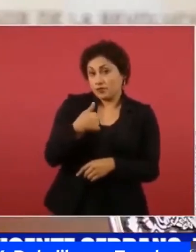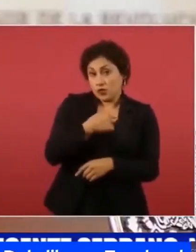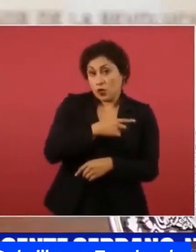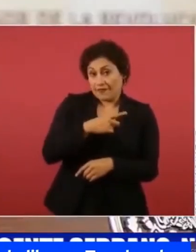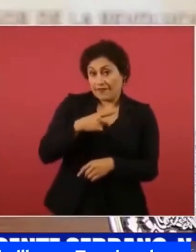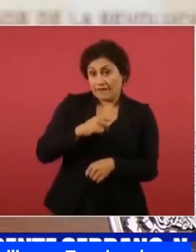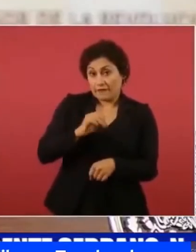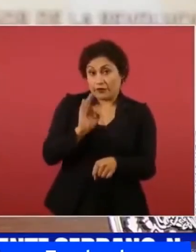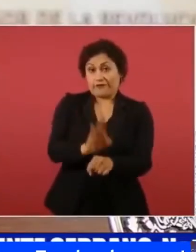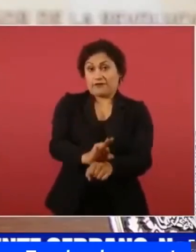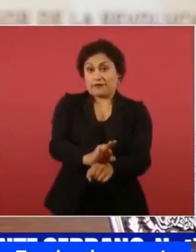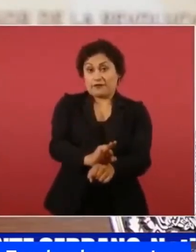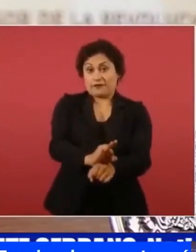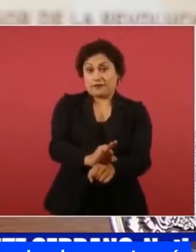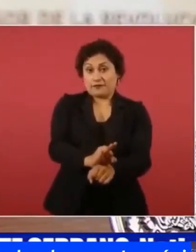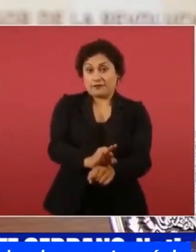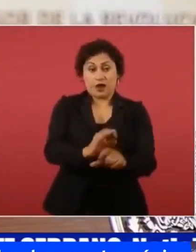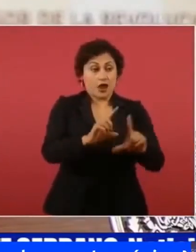mexicanos,